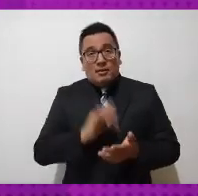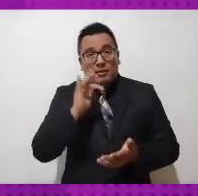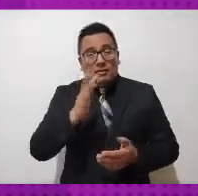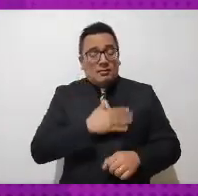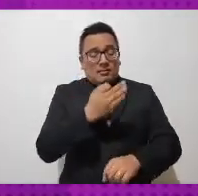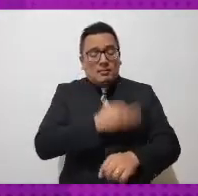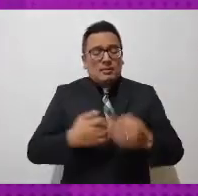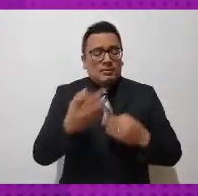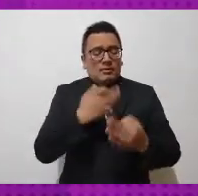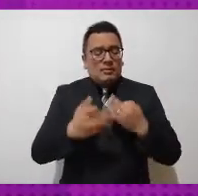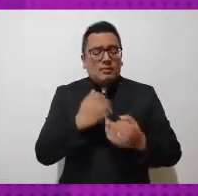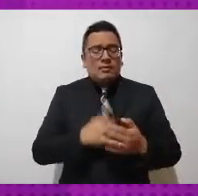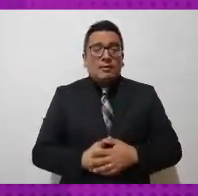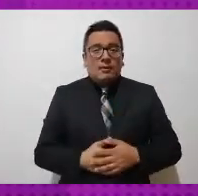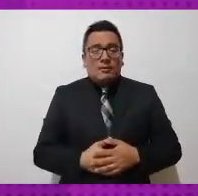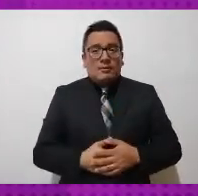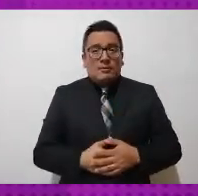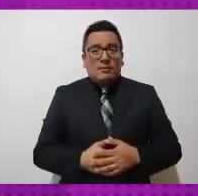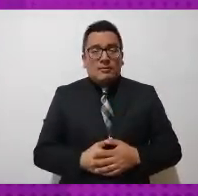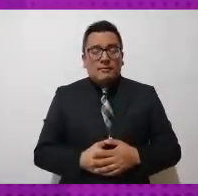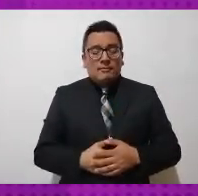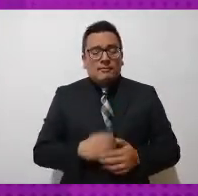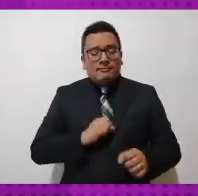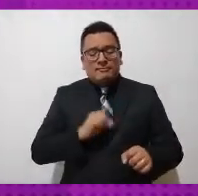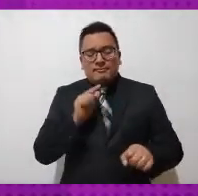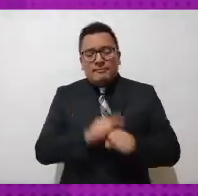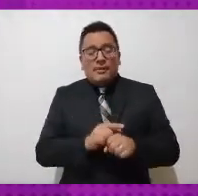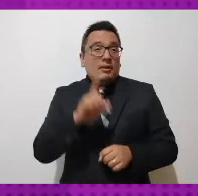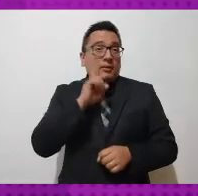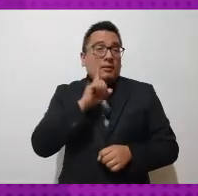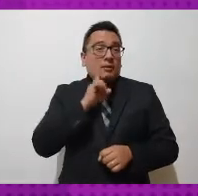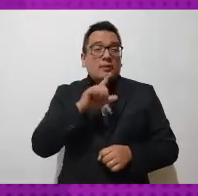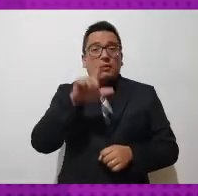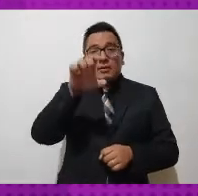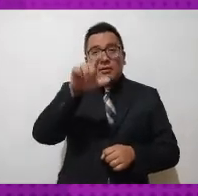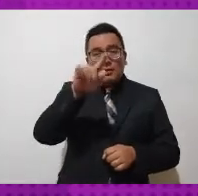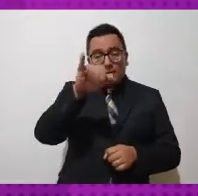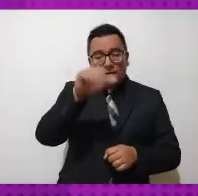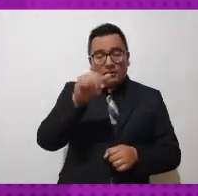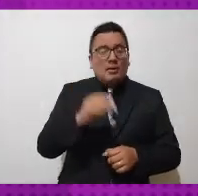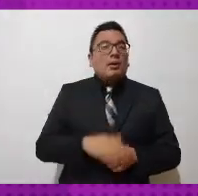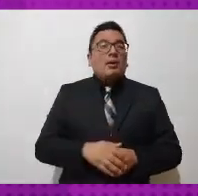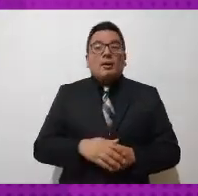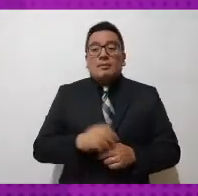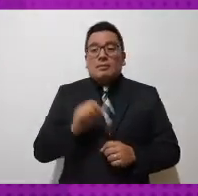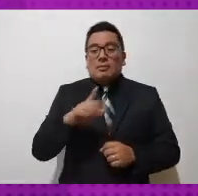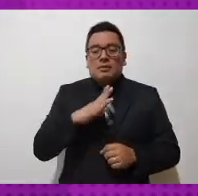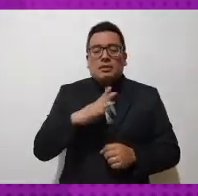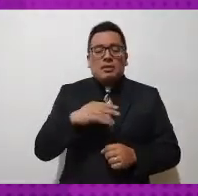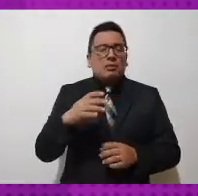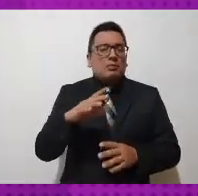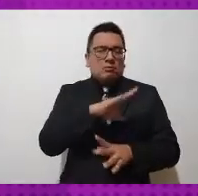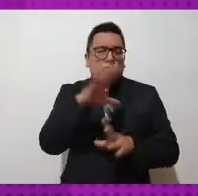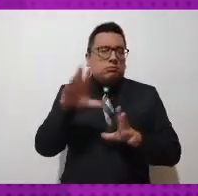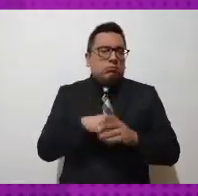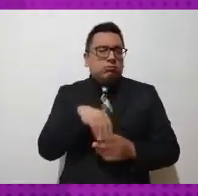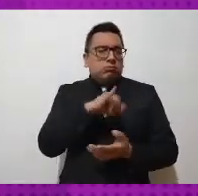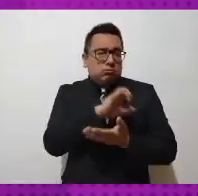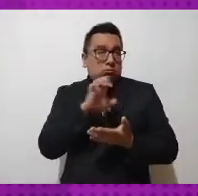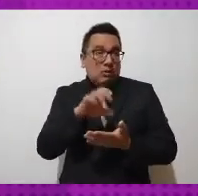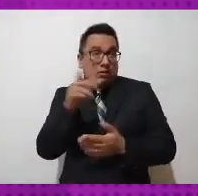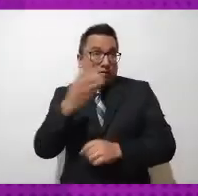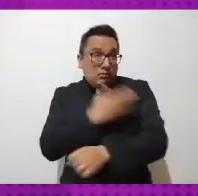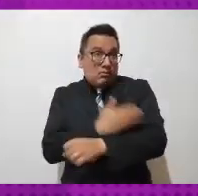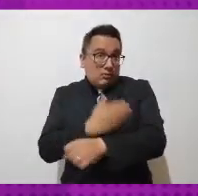Gracias, buenas tardes a todas y todos, en especial a la consejera Leti Bravo, muchas gracias por la invitación, a todo el Instituto Electoral de Coahuila y a mis